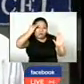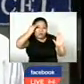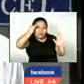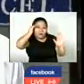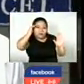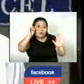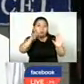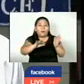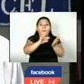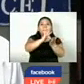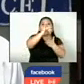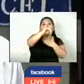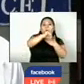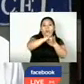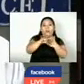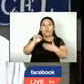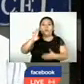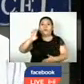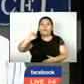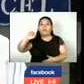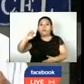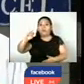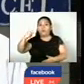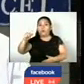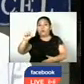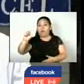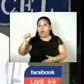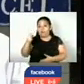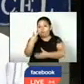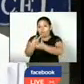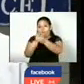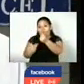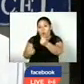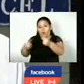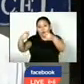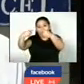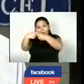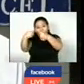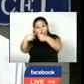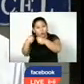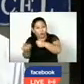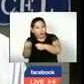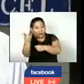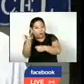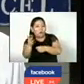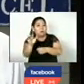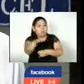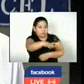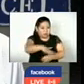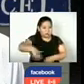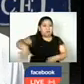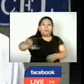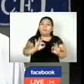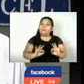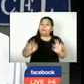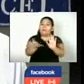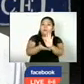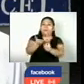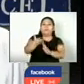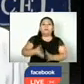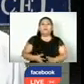proyecto del biogás es un proyecto que va a fortalecer toda esta zona, va a generar desarrollo.